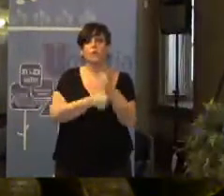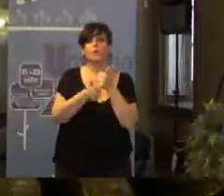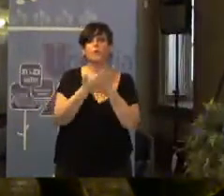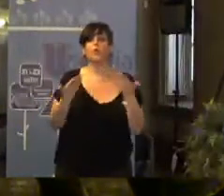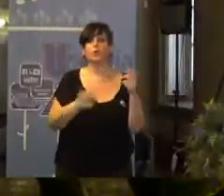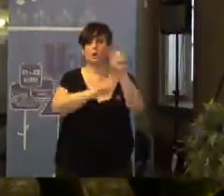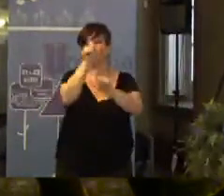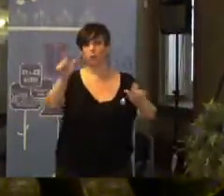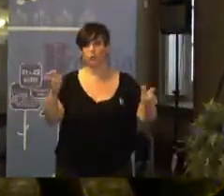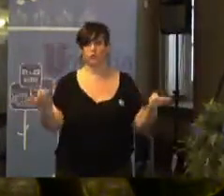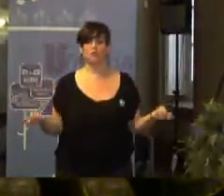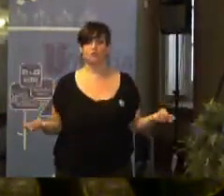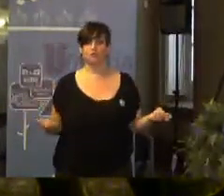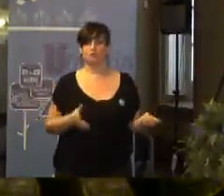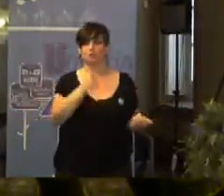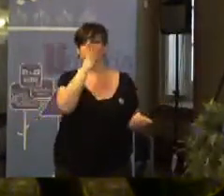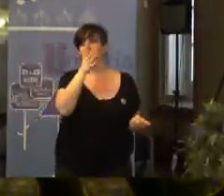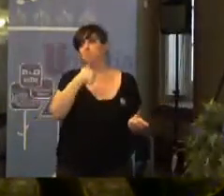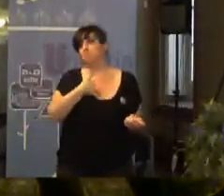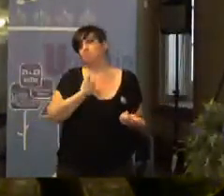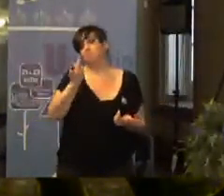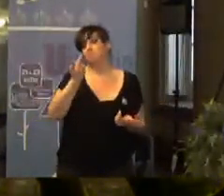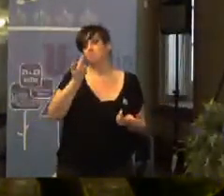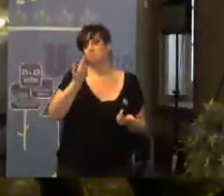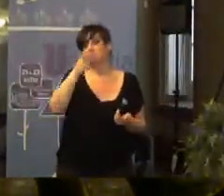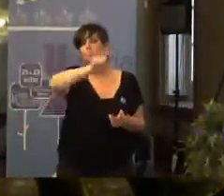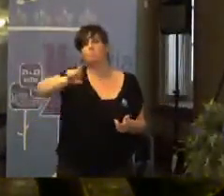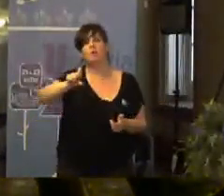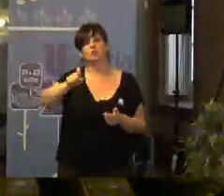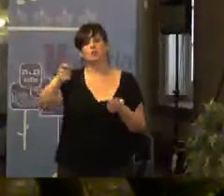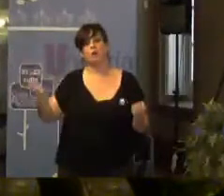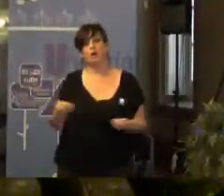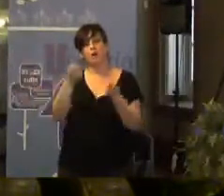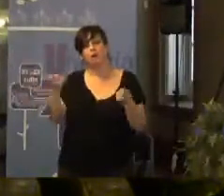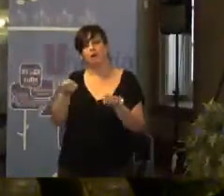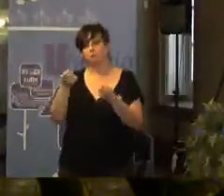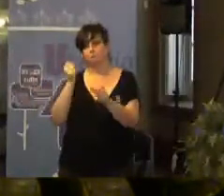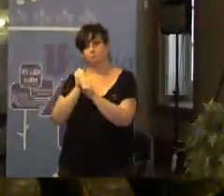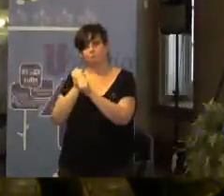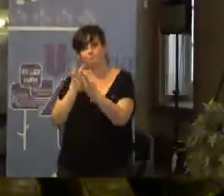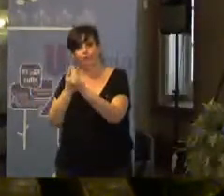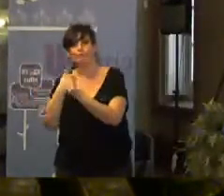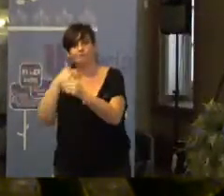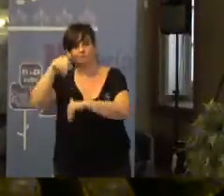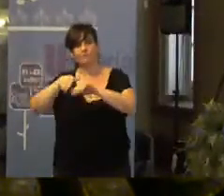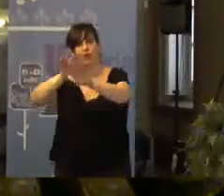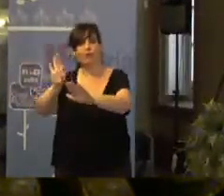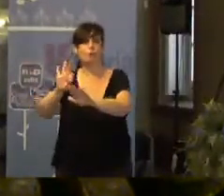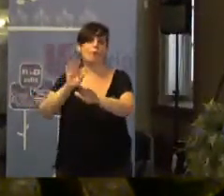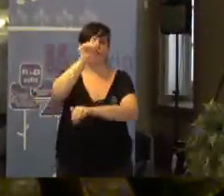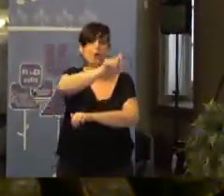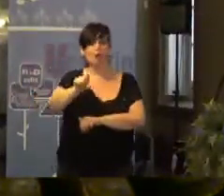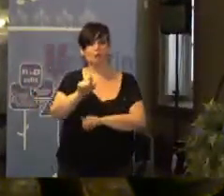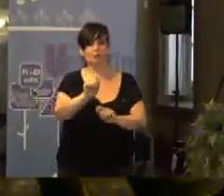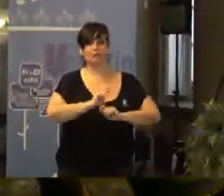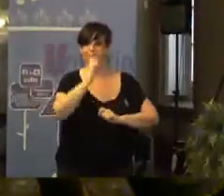eu podo votar, a xente pois pola que eu traballo nas campañas e a xente que me ilusiona. E entón é tremendo que esa